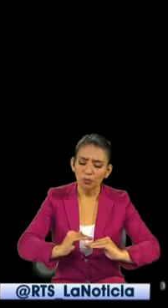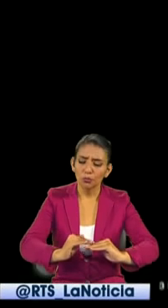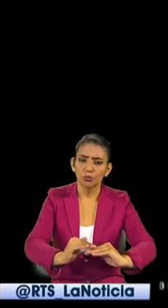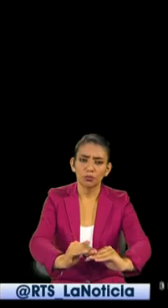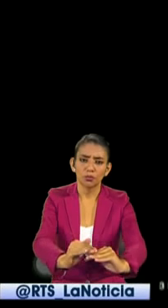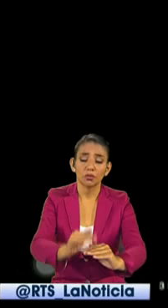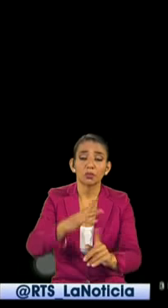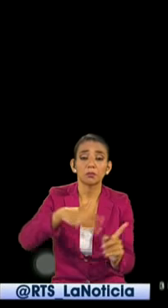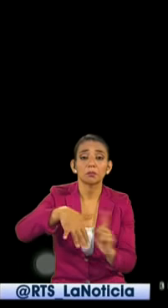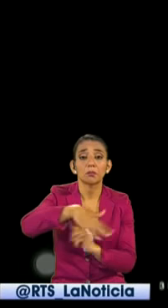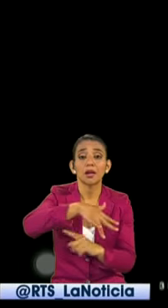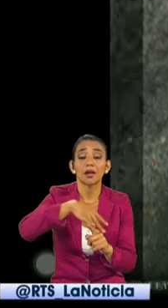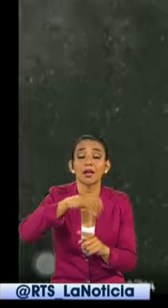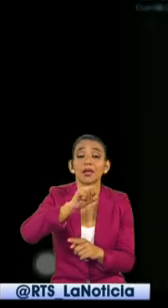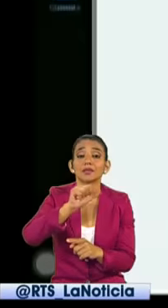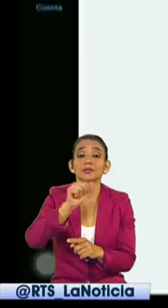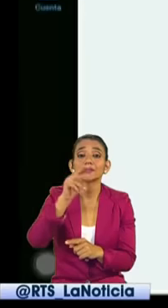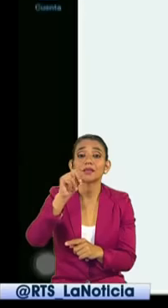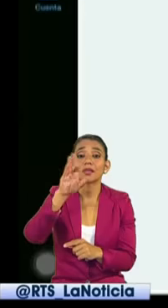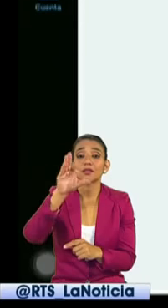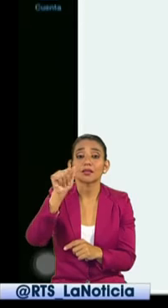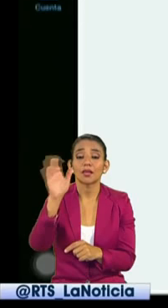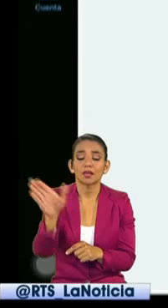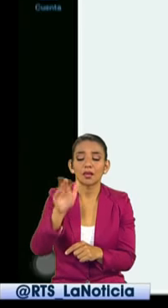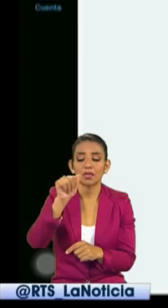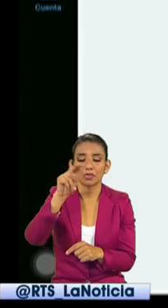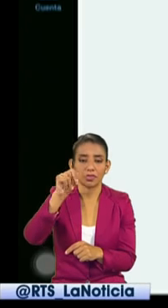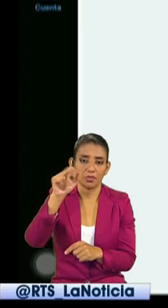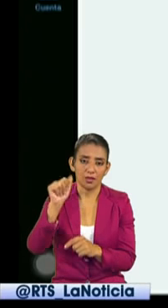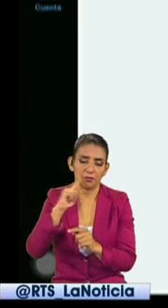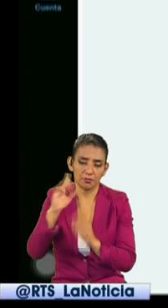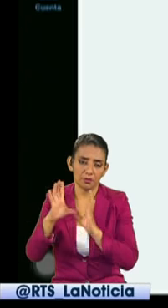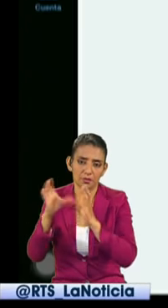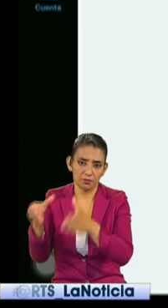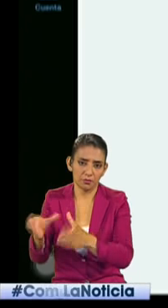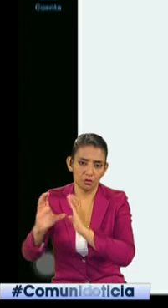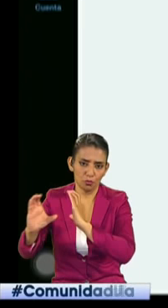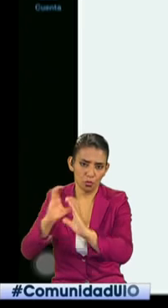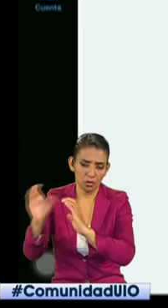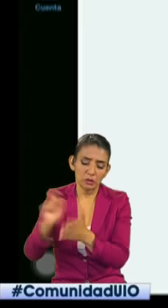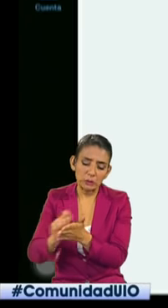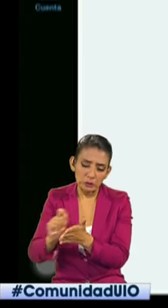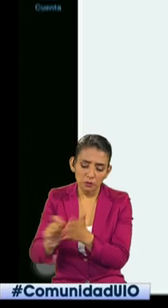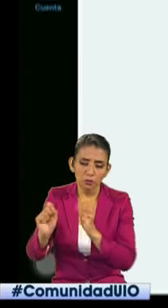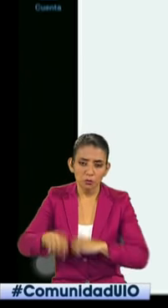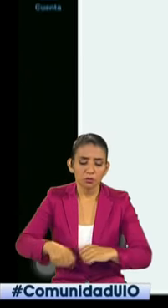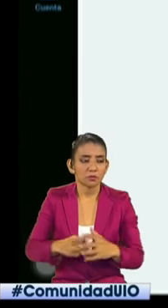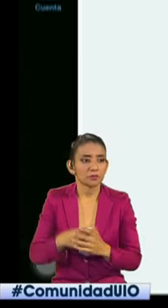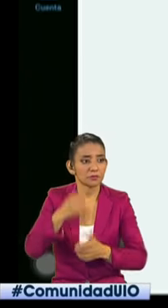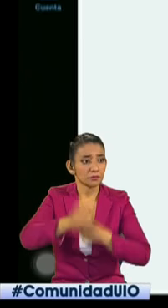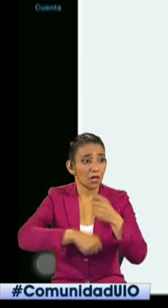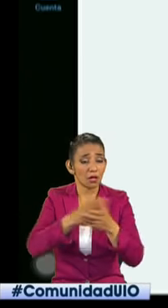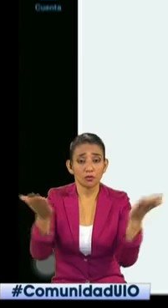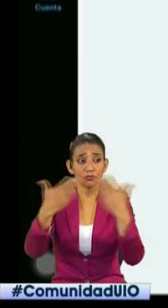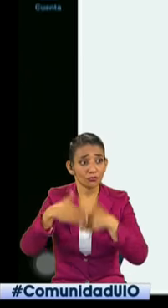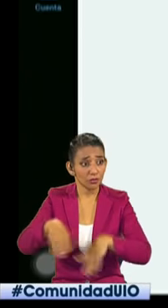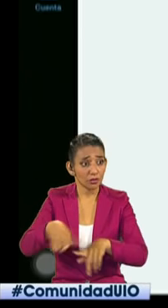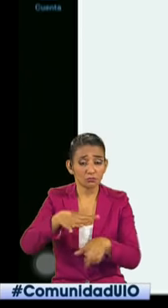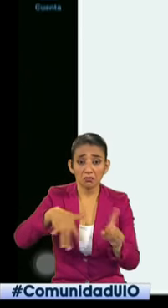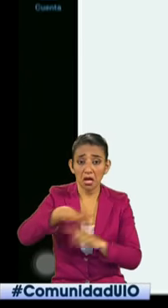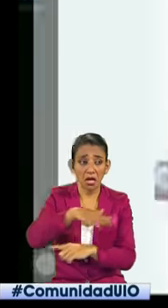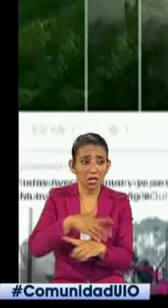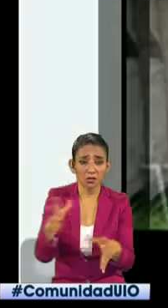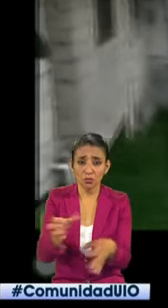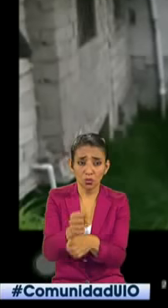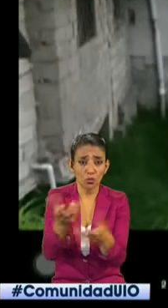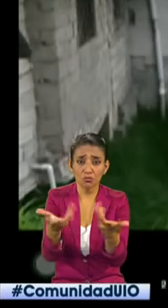terrible! Parque Santa Ana, Departamentos de Comunicación. Así concluye un año, espacios inseguros para niños, relleno